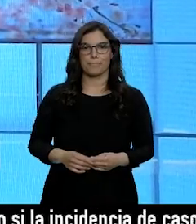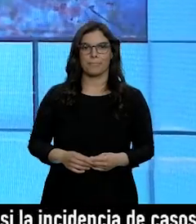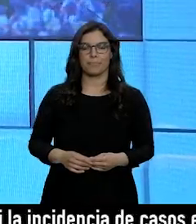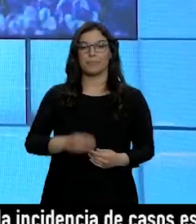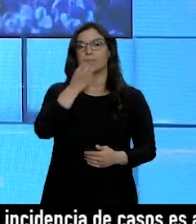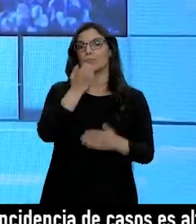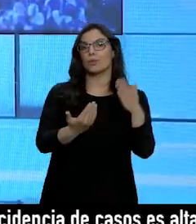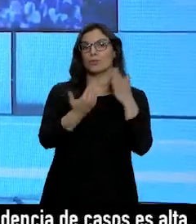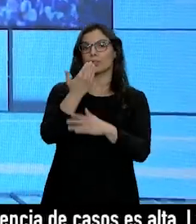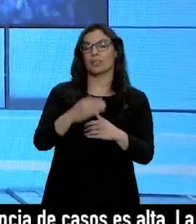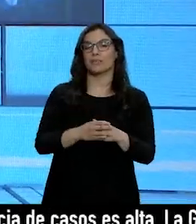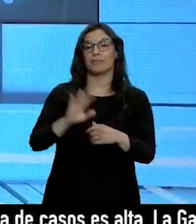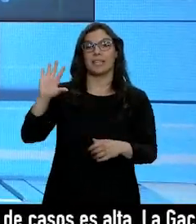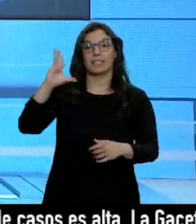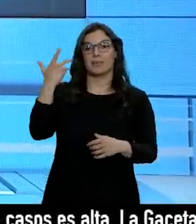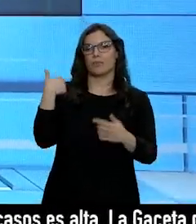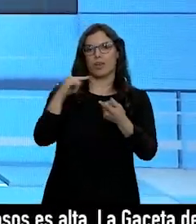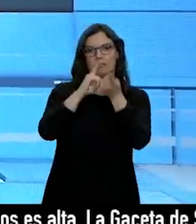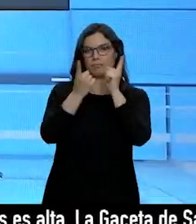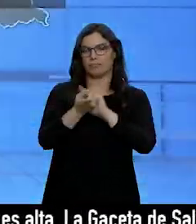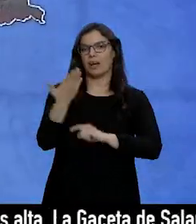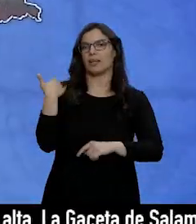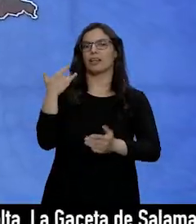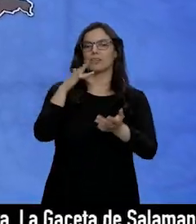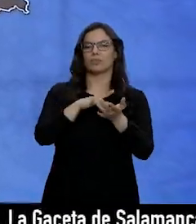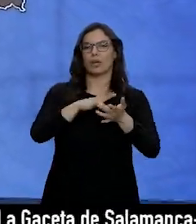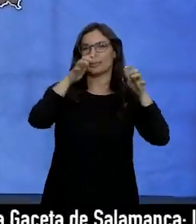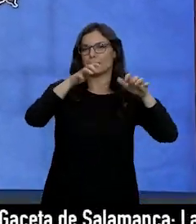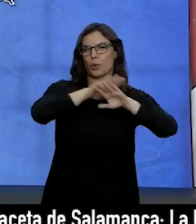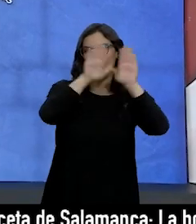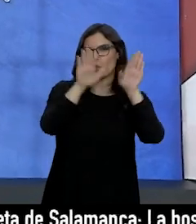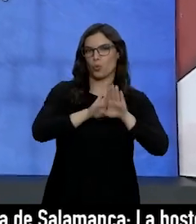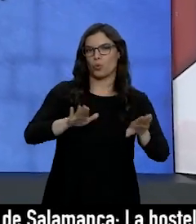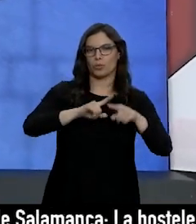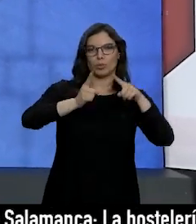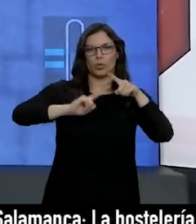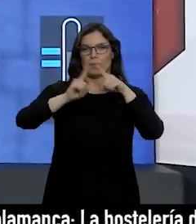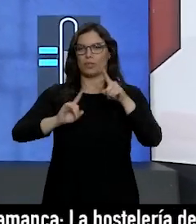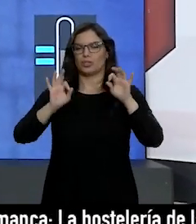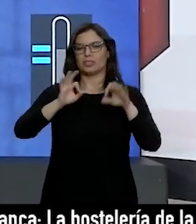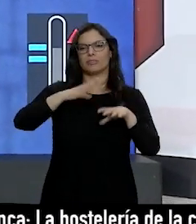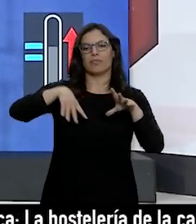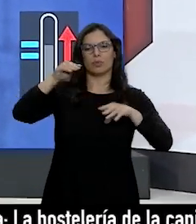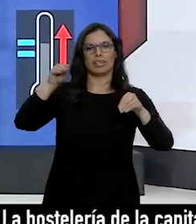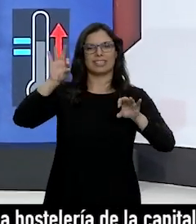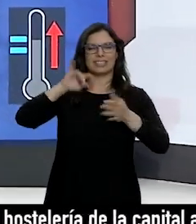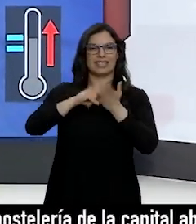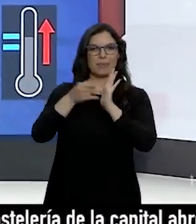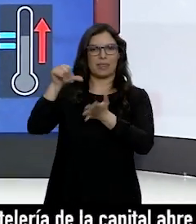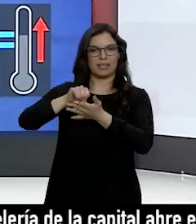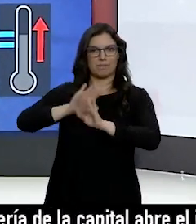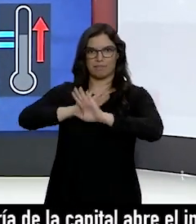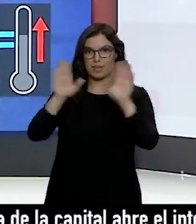Muy buenos días. El tiempo ha cambiado ya por completo. Ayer tuvimos los últimos chubascos y las últimas tormentas en zonas del sistema central, pero